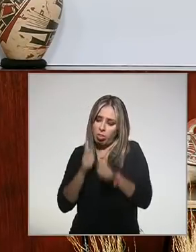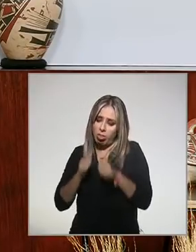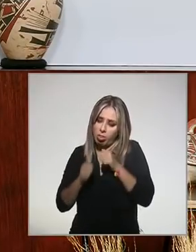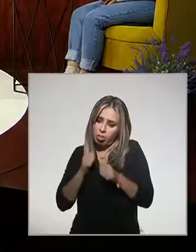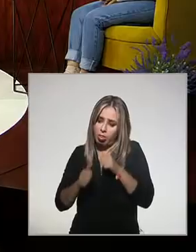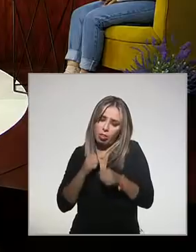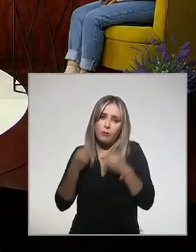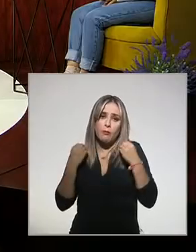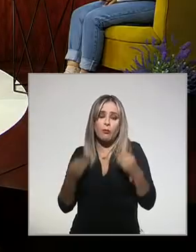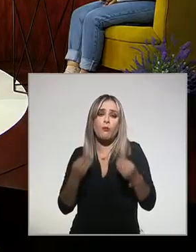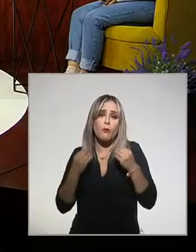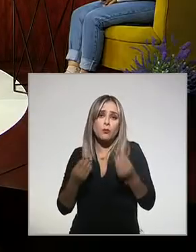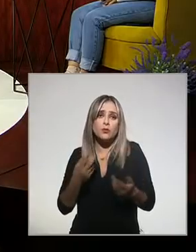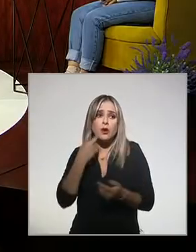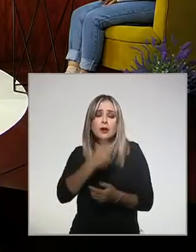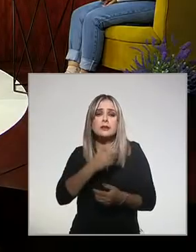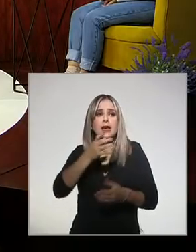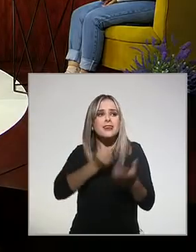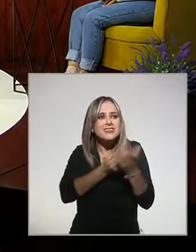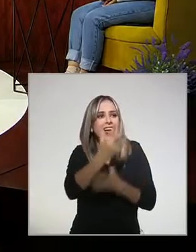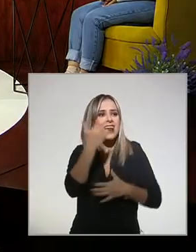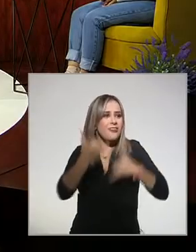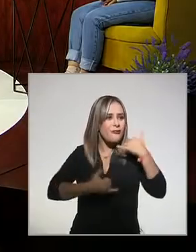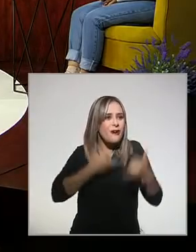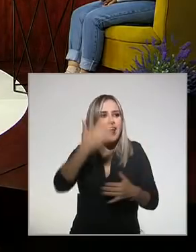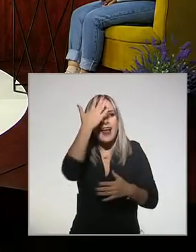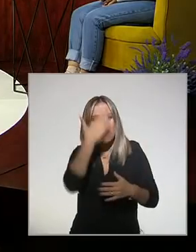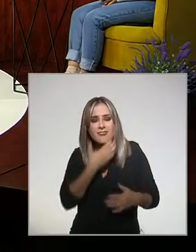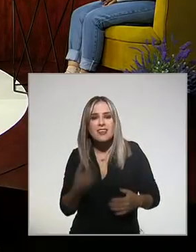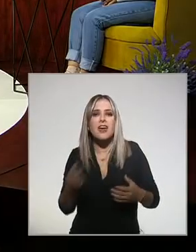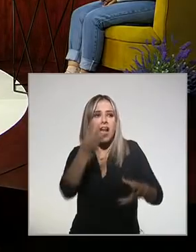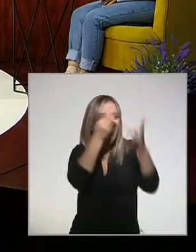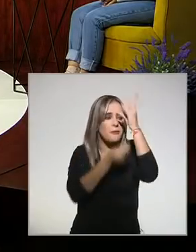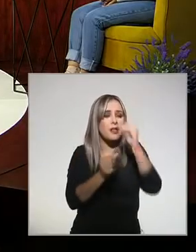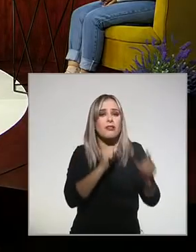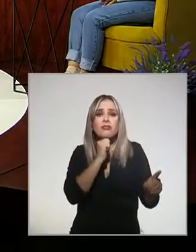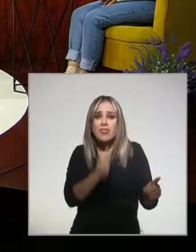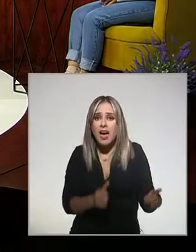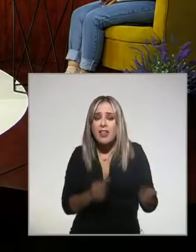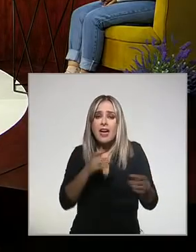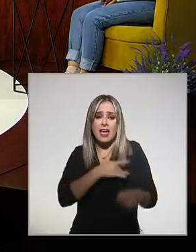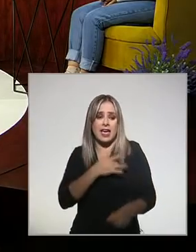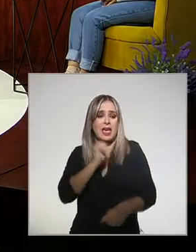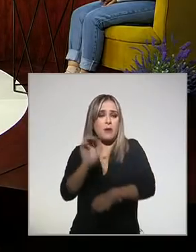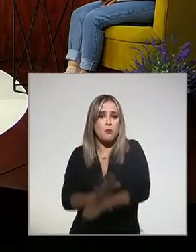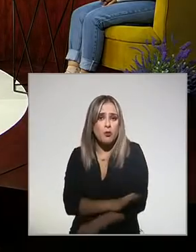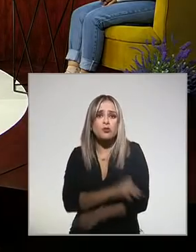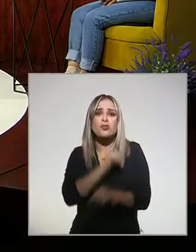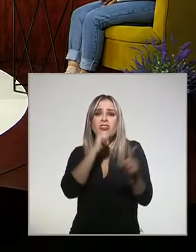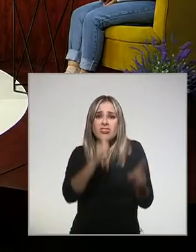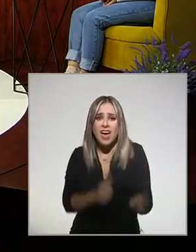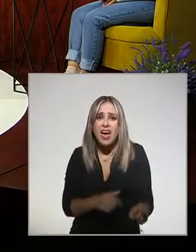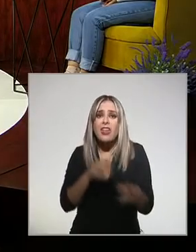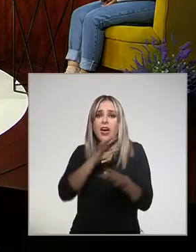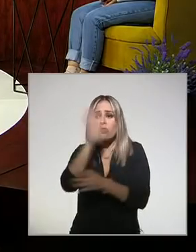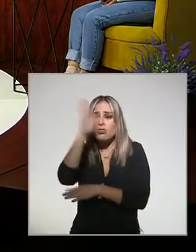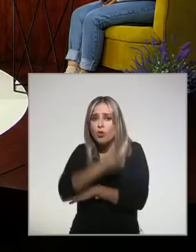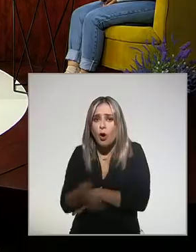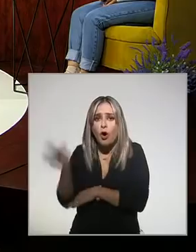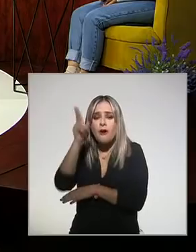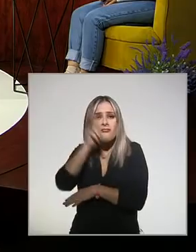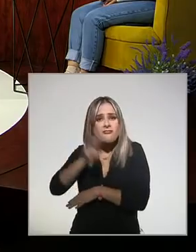habilidad de lado? ¿Qué habilidades nos están desarrollando? La educación socioemocional es algo que se ha dejado en el olvido y que es algo que las nuevas